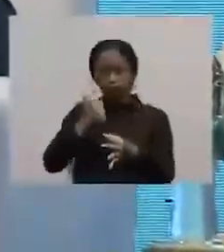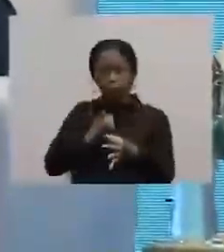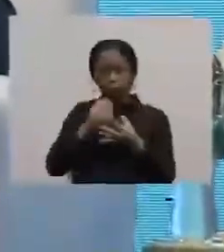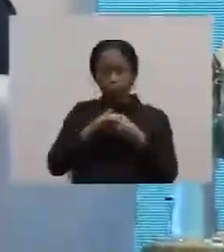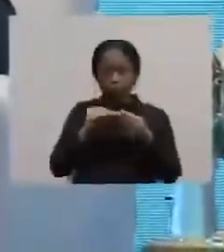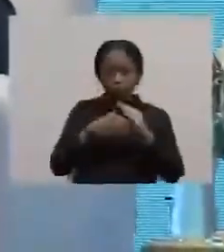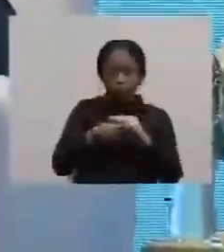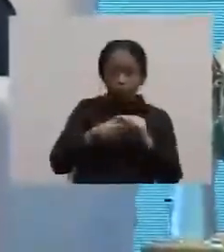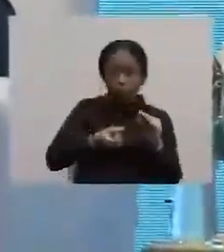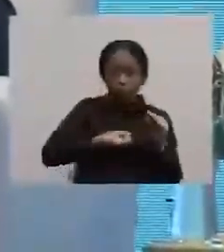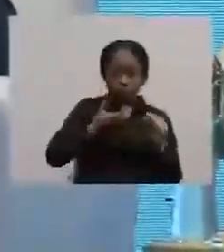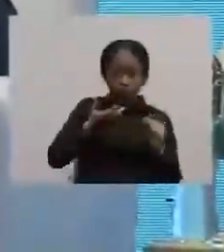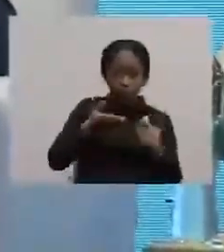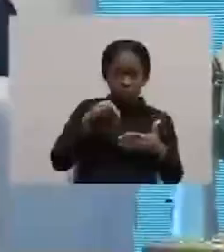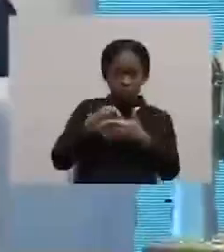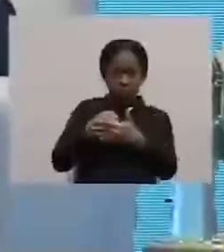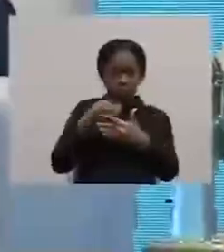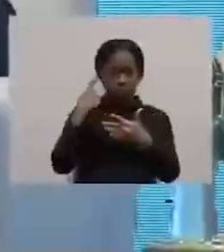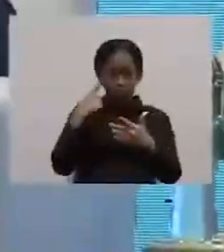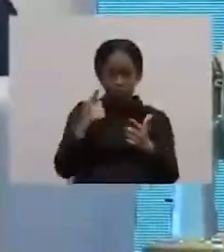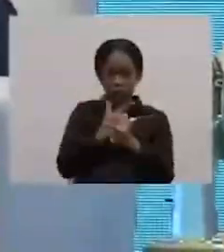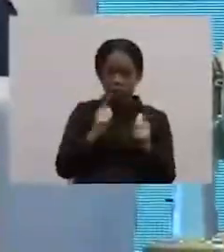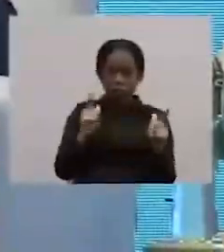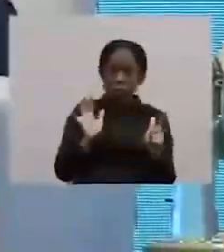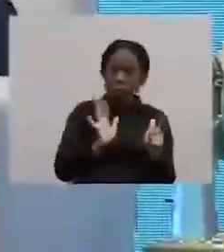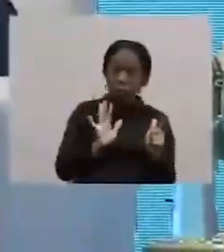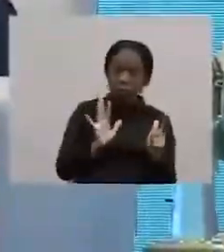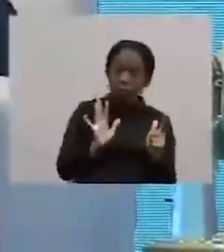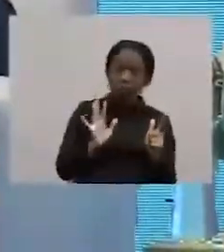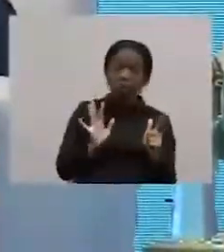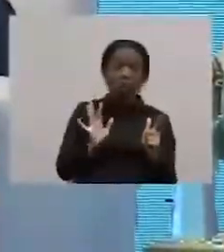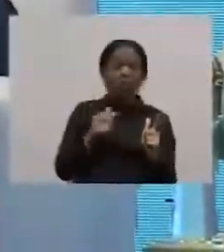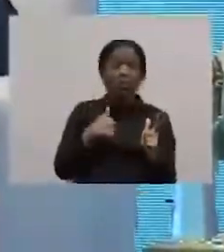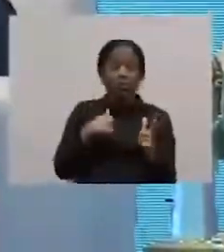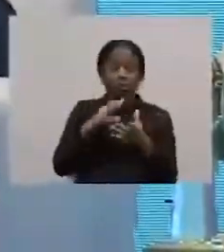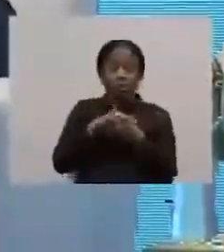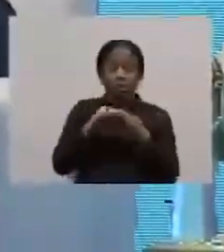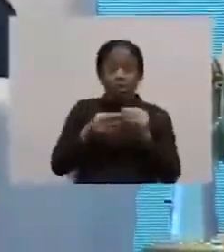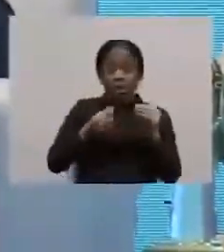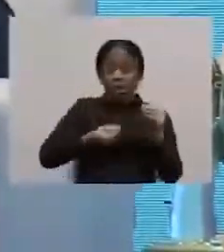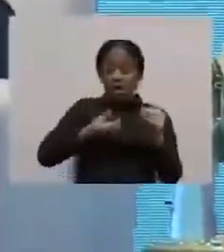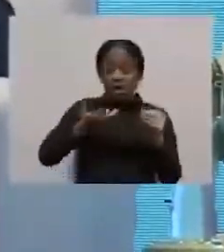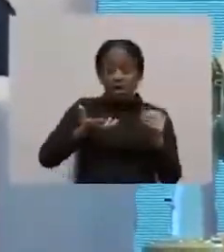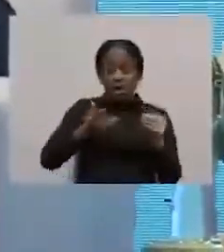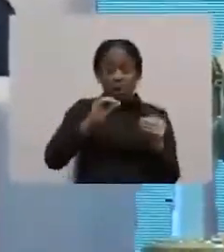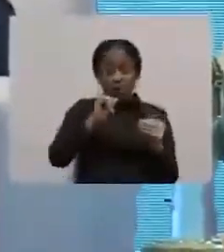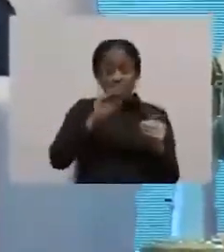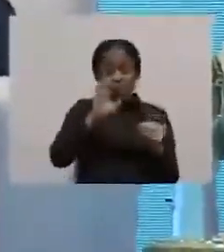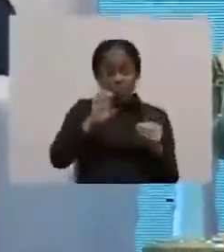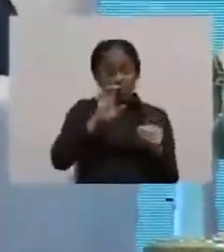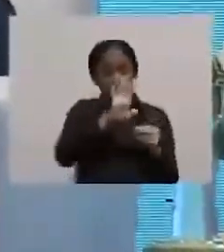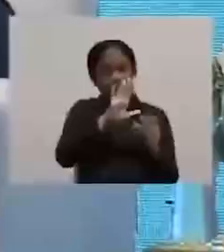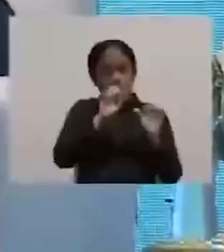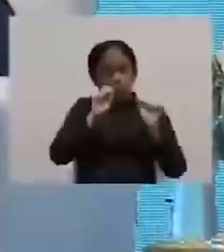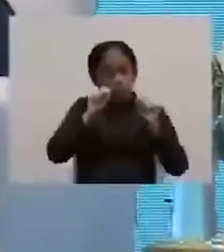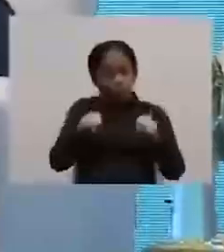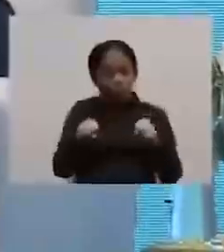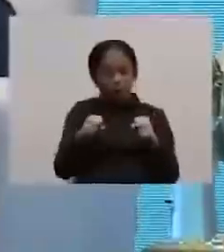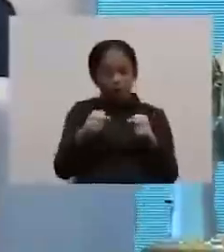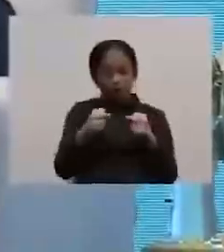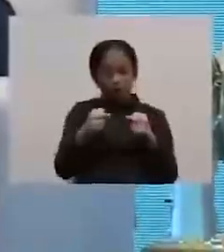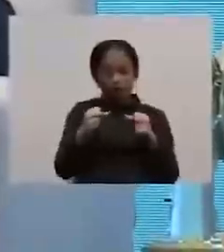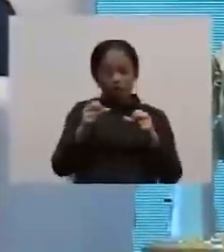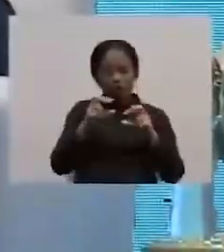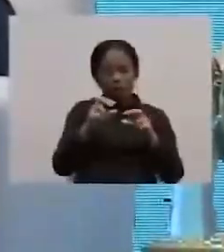advertí ahorita a la Junta, es porque la Junta tiene posibilidades de resolucionar cosas, solucionar situaciones y